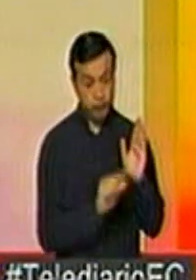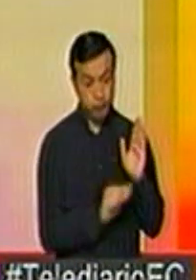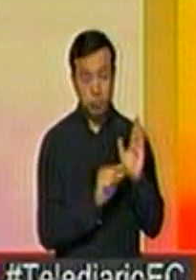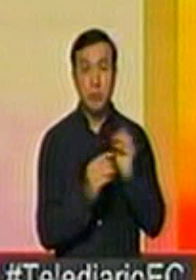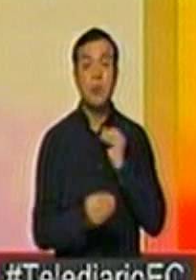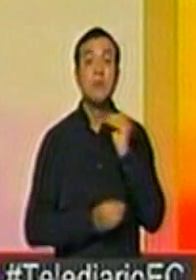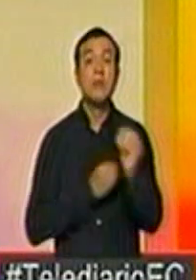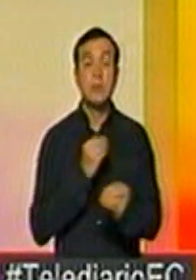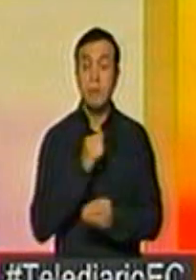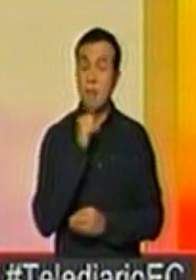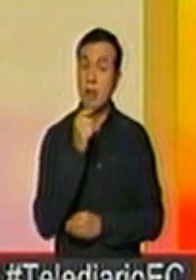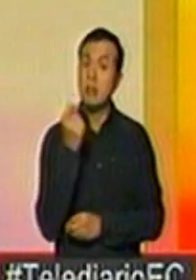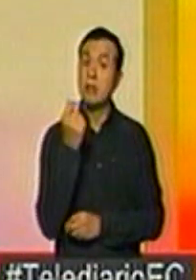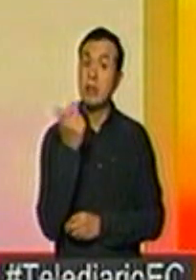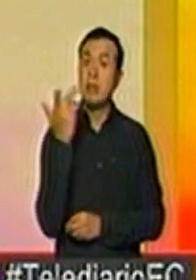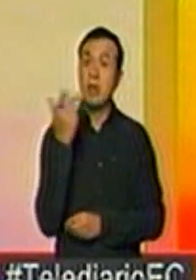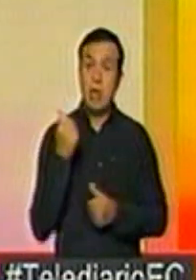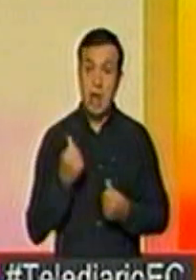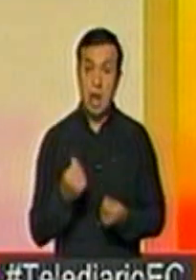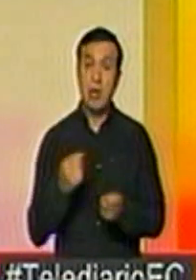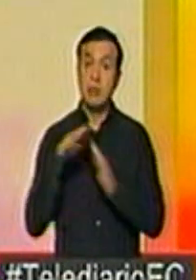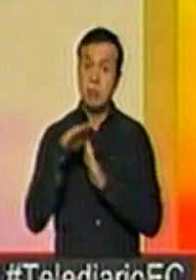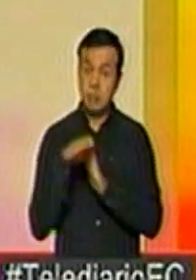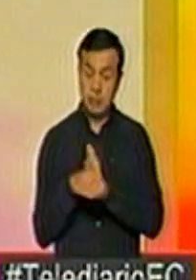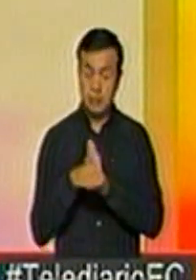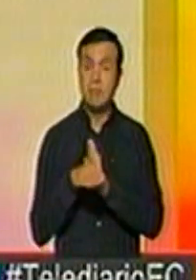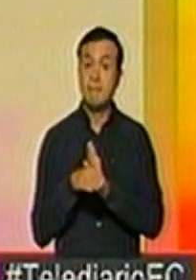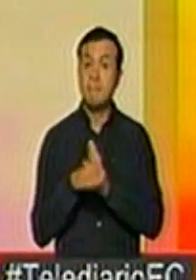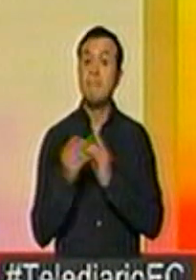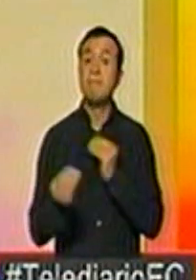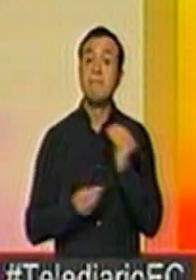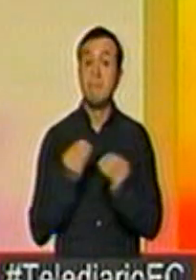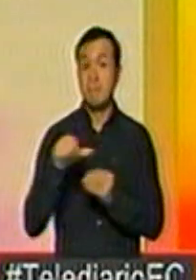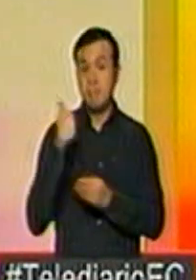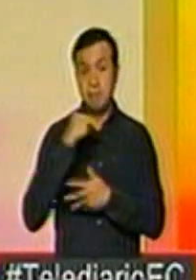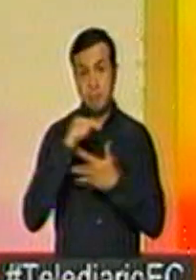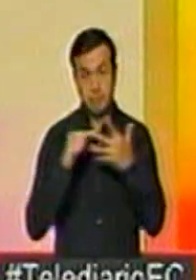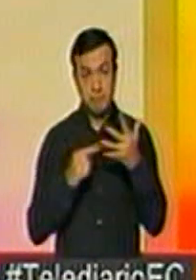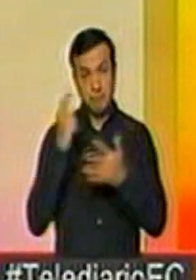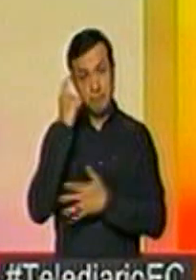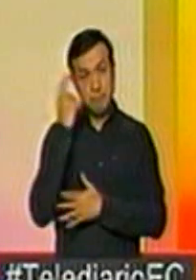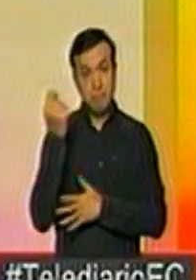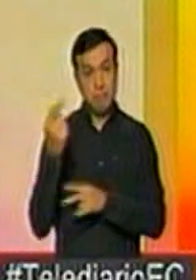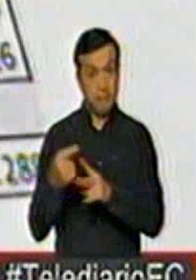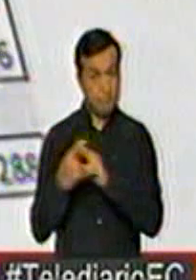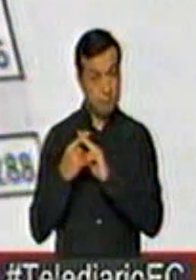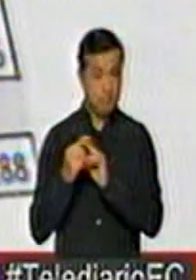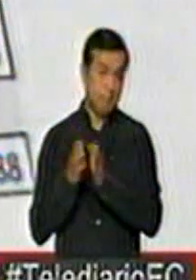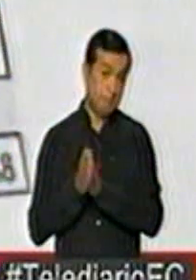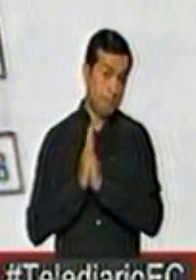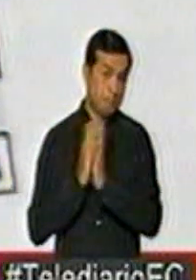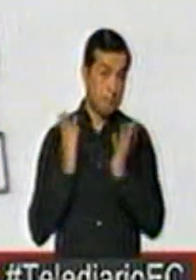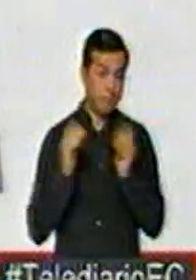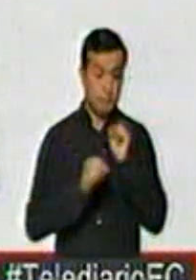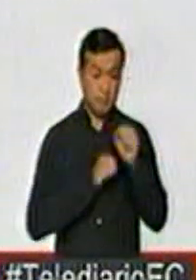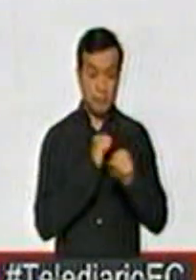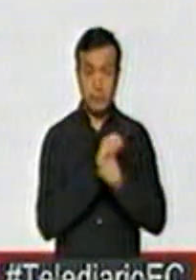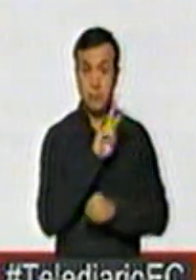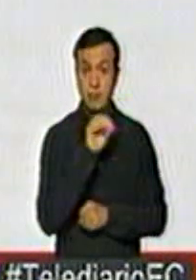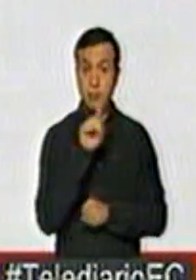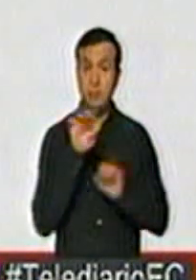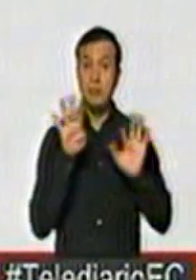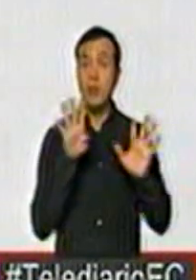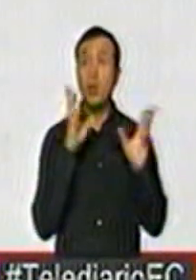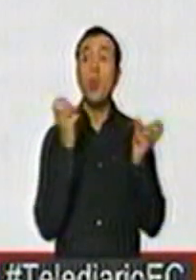estimados, se vería la necesidad de reducir el gasto y la diferencia, cubierta con otras alternativas de financiamiento pertinente. En este 2019, la producción